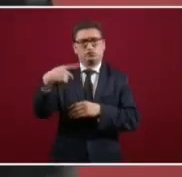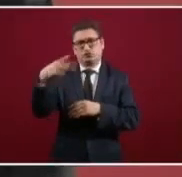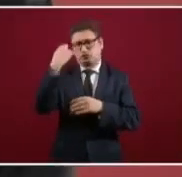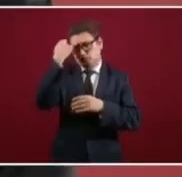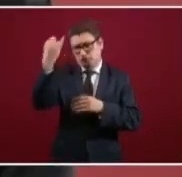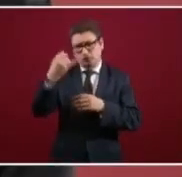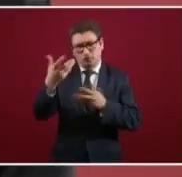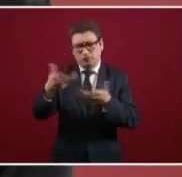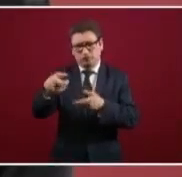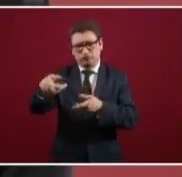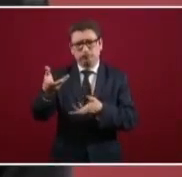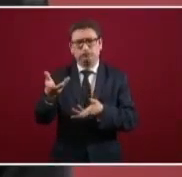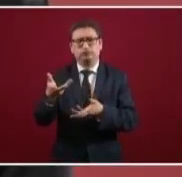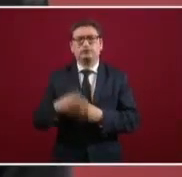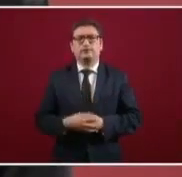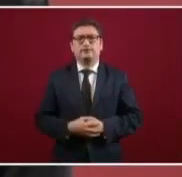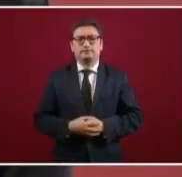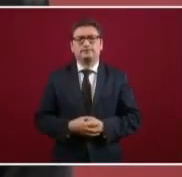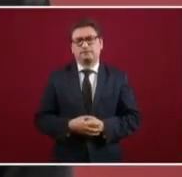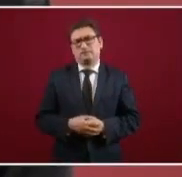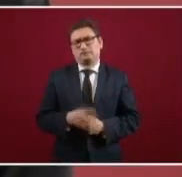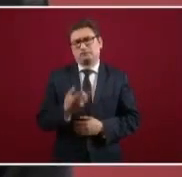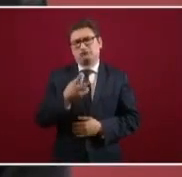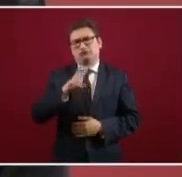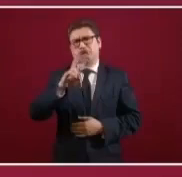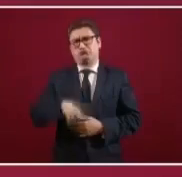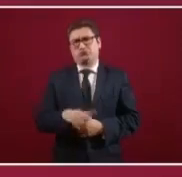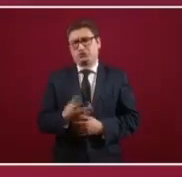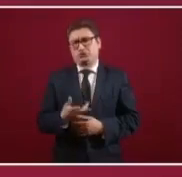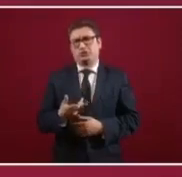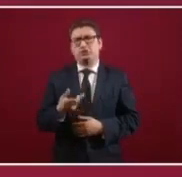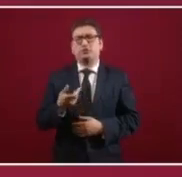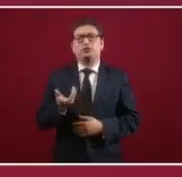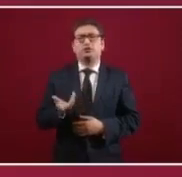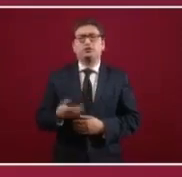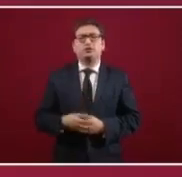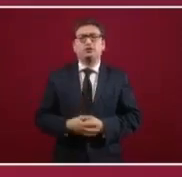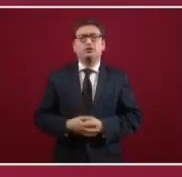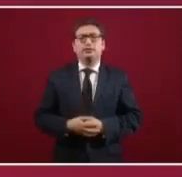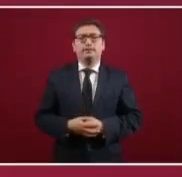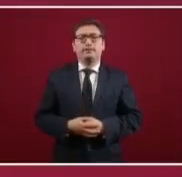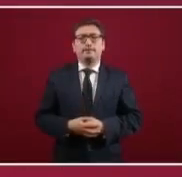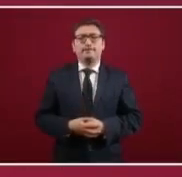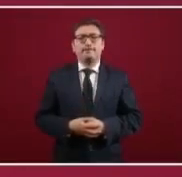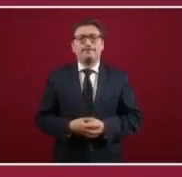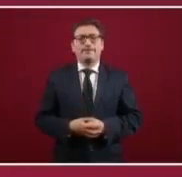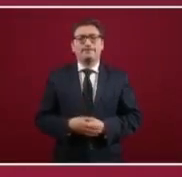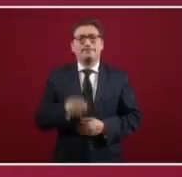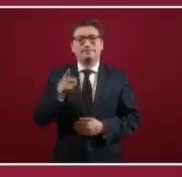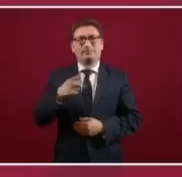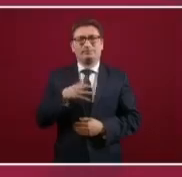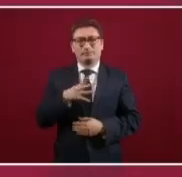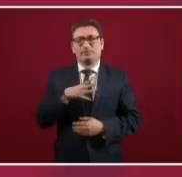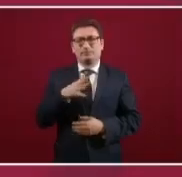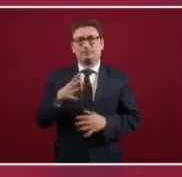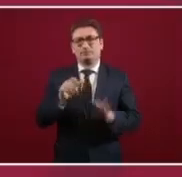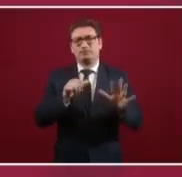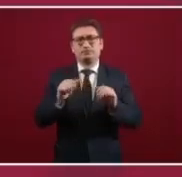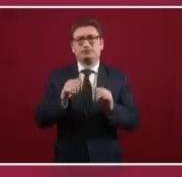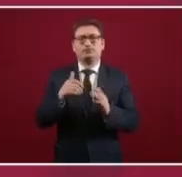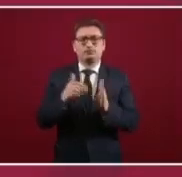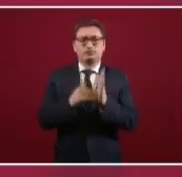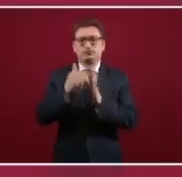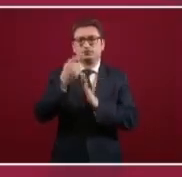hay y en efecto tenemos ya comprometidos 600 millones para